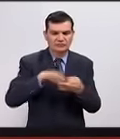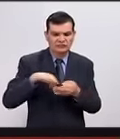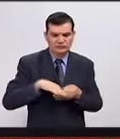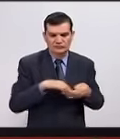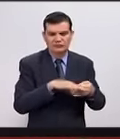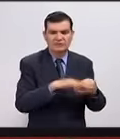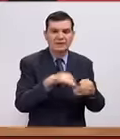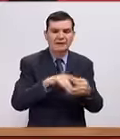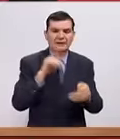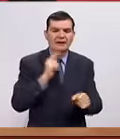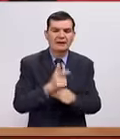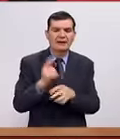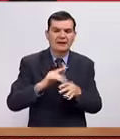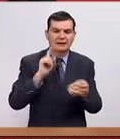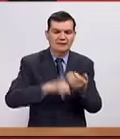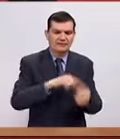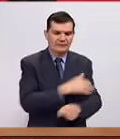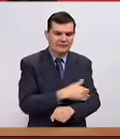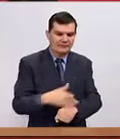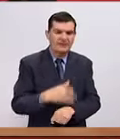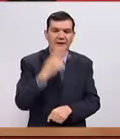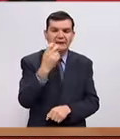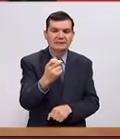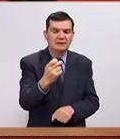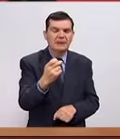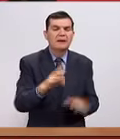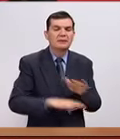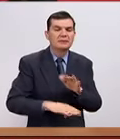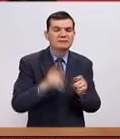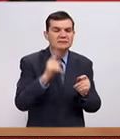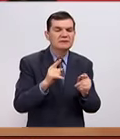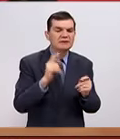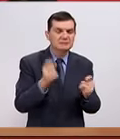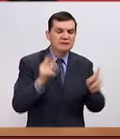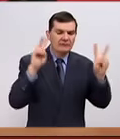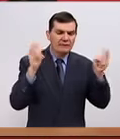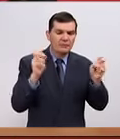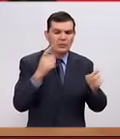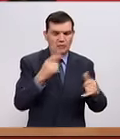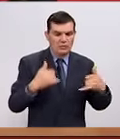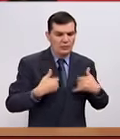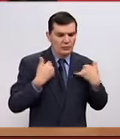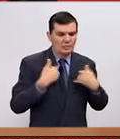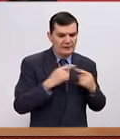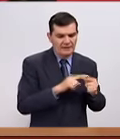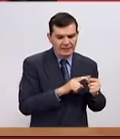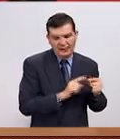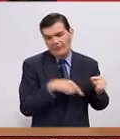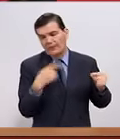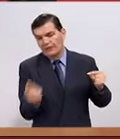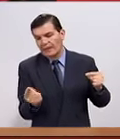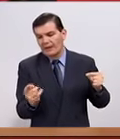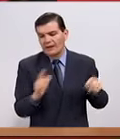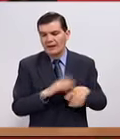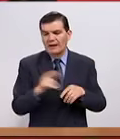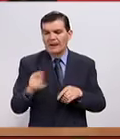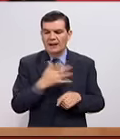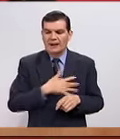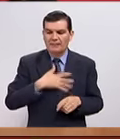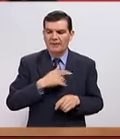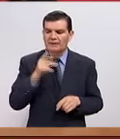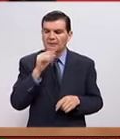dentro de las dentro de muchas familias entonces bueno básicamente la trama Es sobre una chica que va a otorgarle el Perdón al amante de su madre que